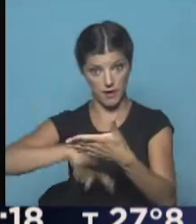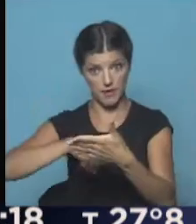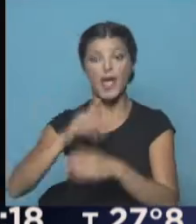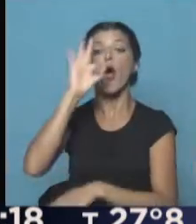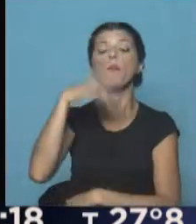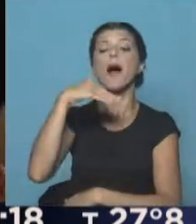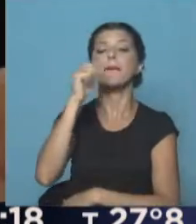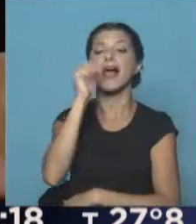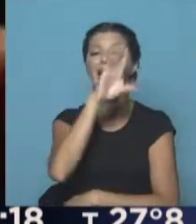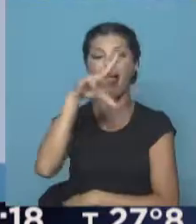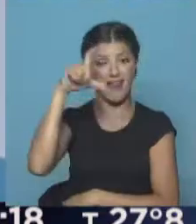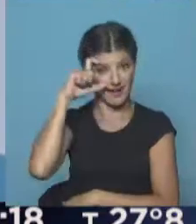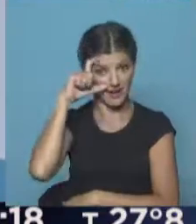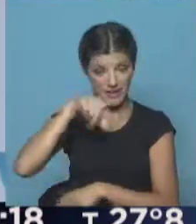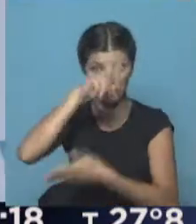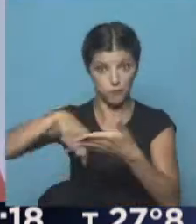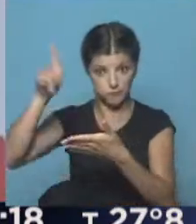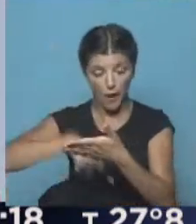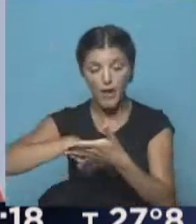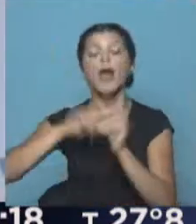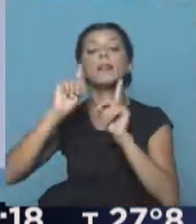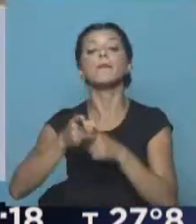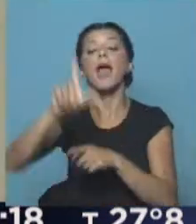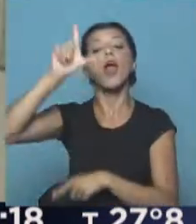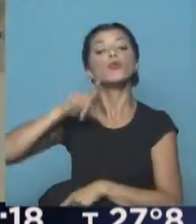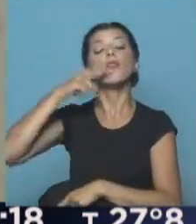Obamacare. Precisamente este lunes dispuso